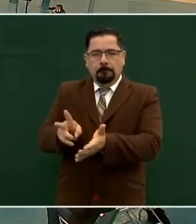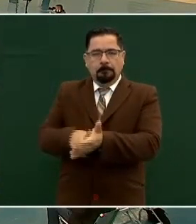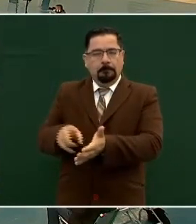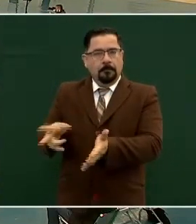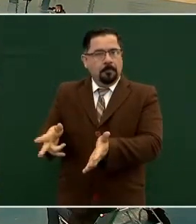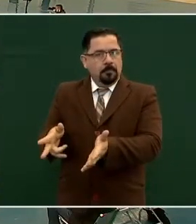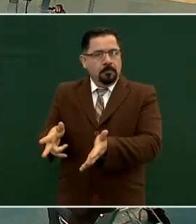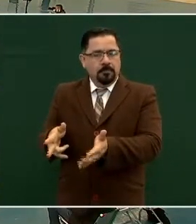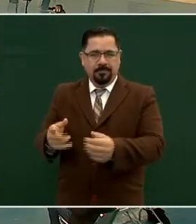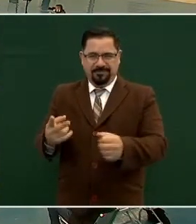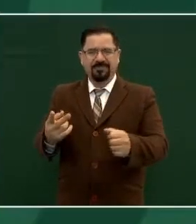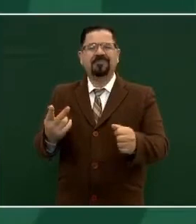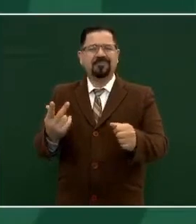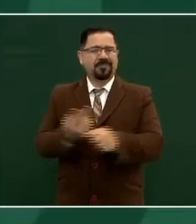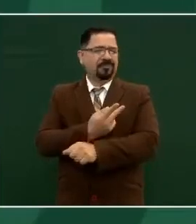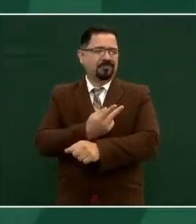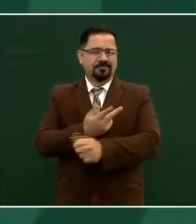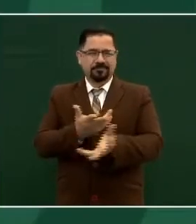¿Qué sucedía?